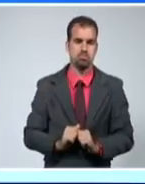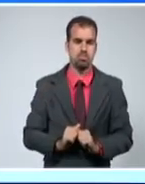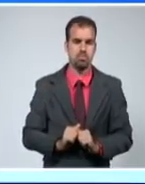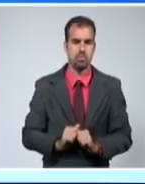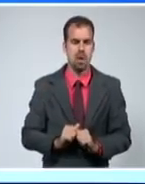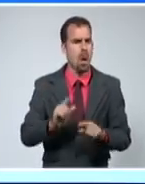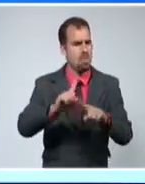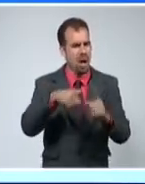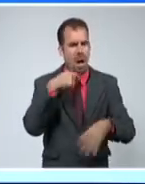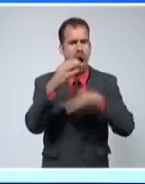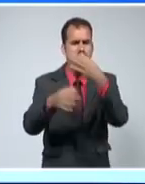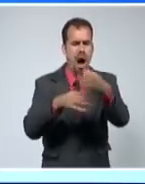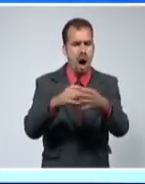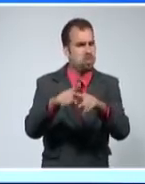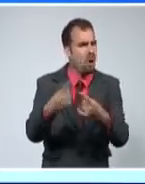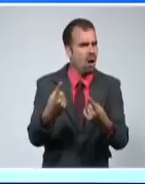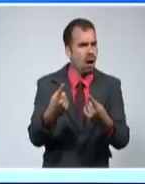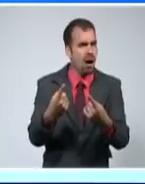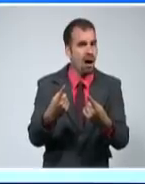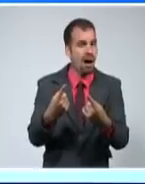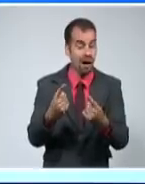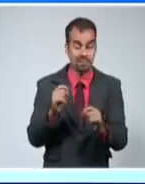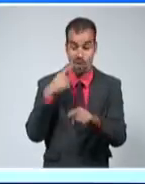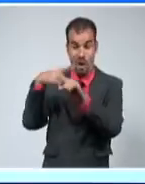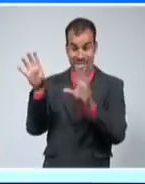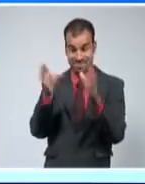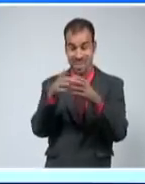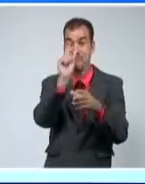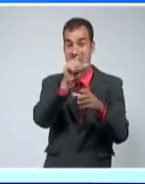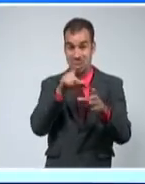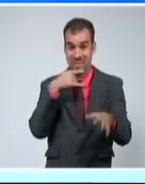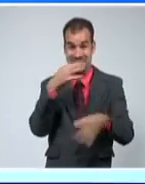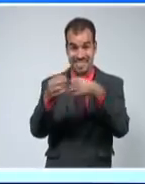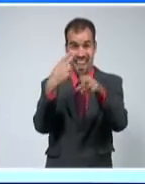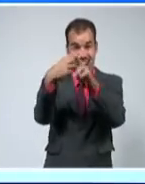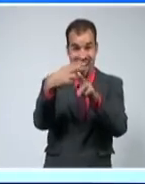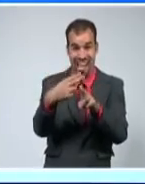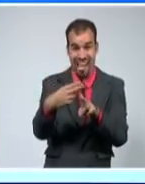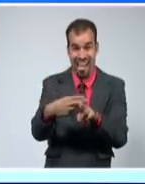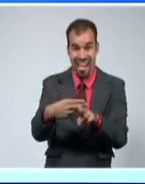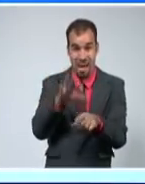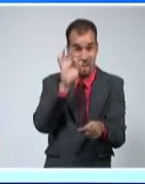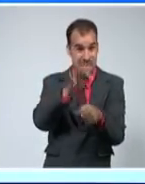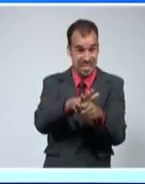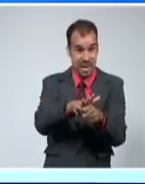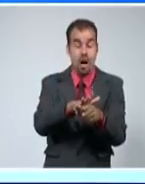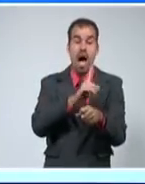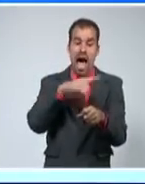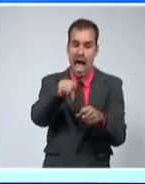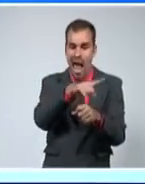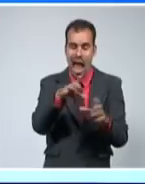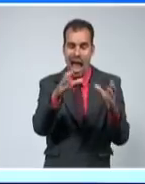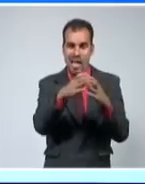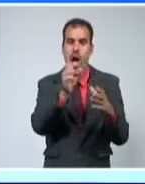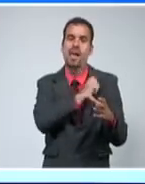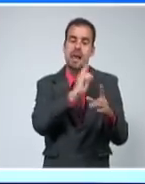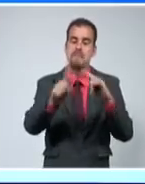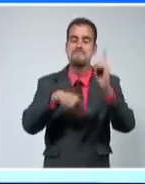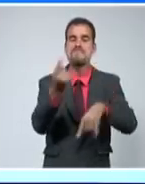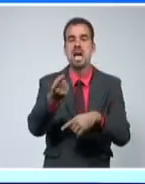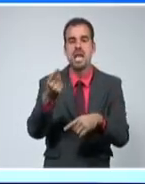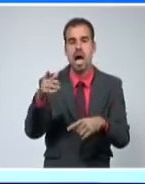mencioné al inicio han organizado en la más estricta compartimentación ir a protestar mañana en